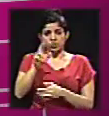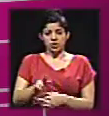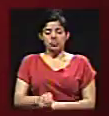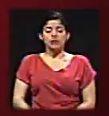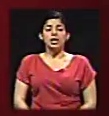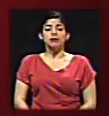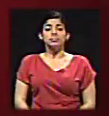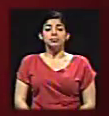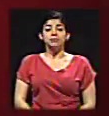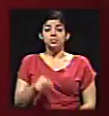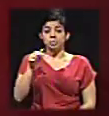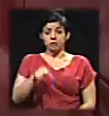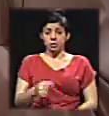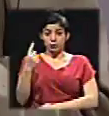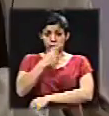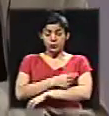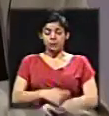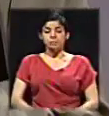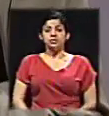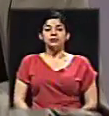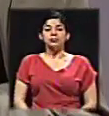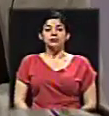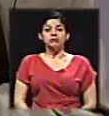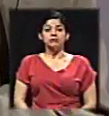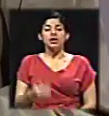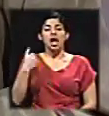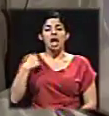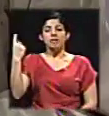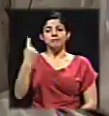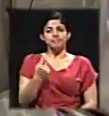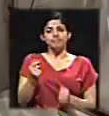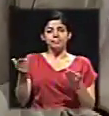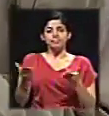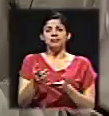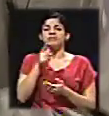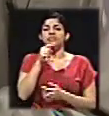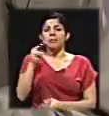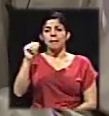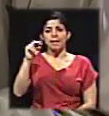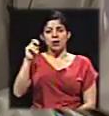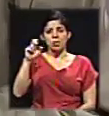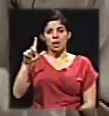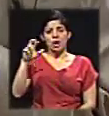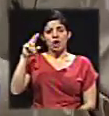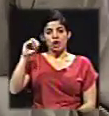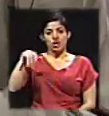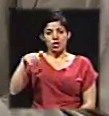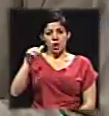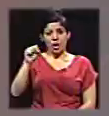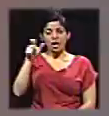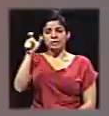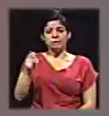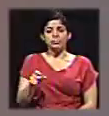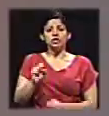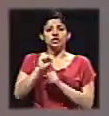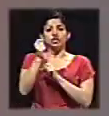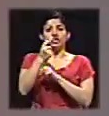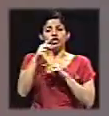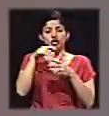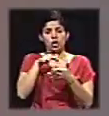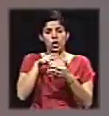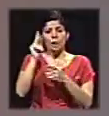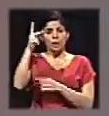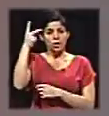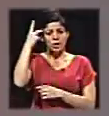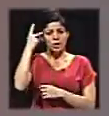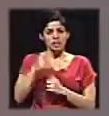Rica. En esta ocasión, contamos con la presencia de don Manuel Rojas Bolaños, sociólogo político